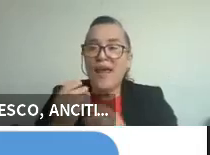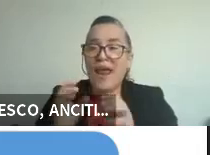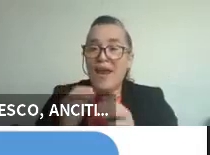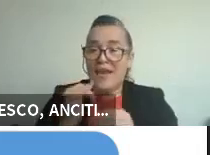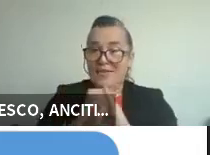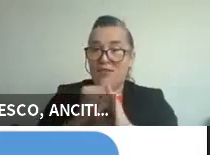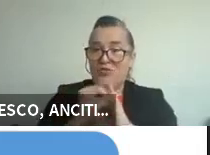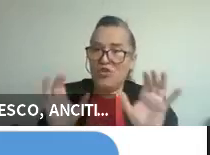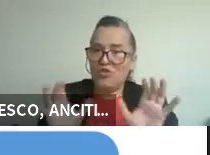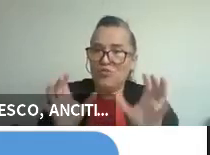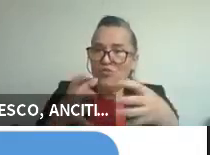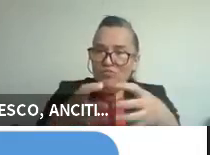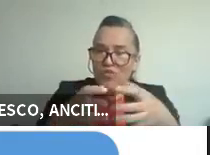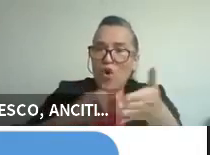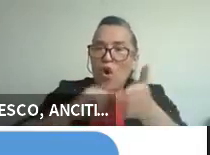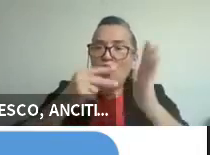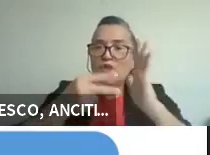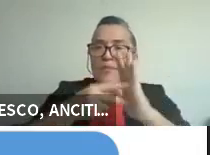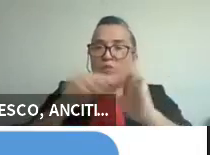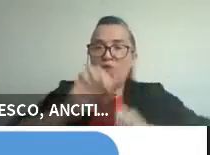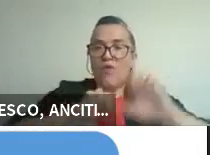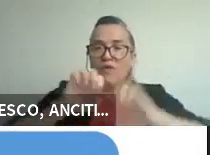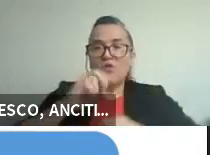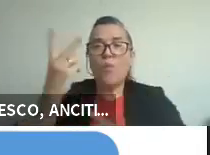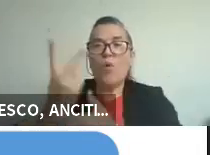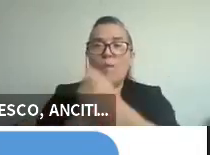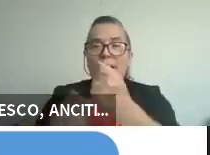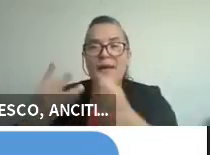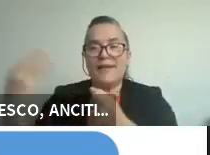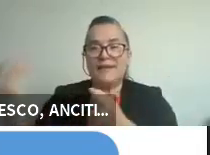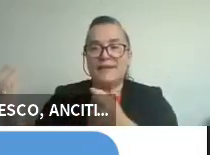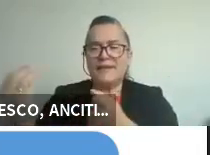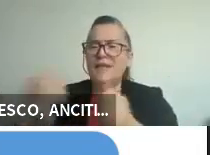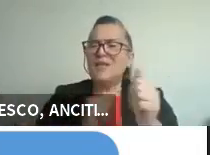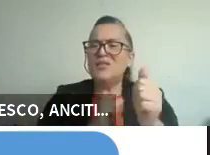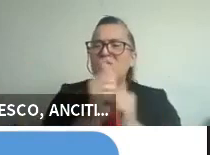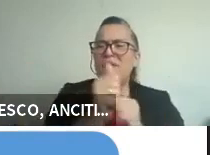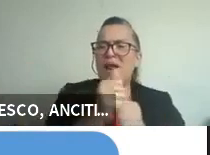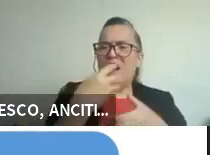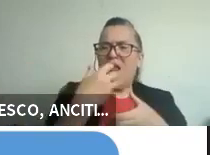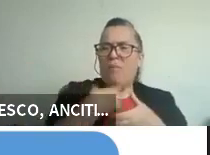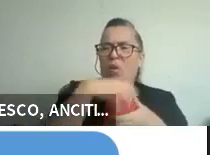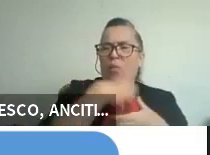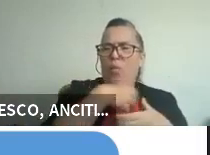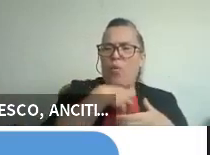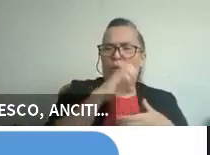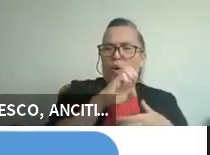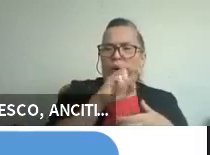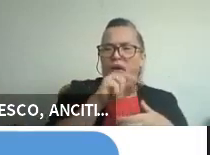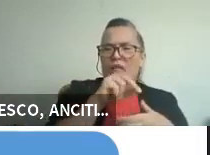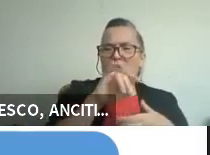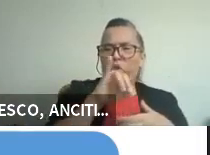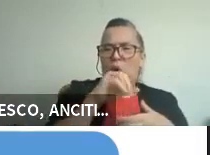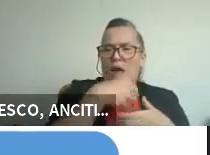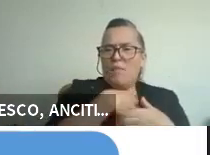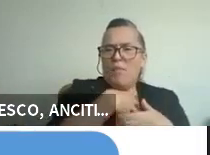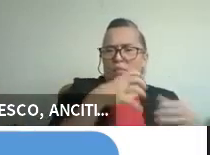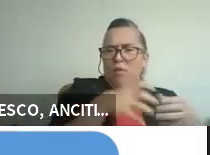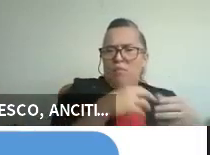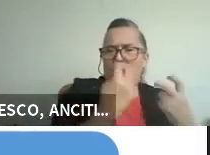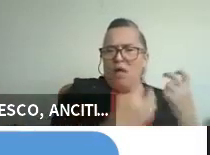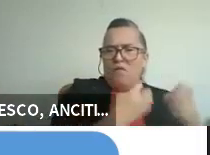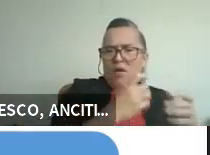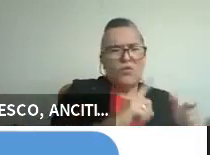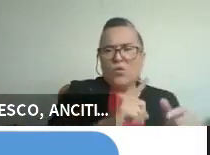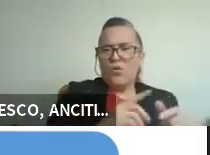el concepto de evaluación por pares externos superar la endogamia en estos procesos de evaluación y recurrir aparece externos